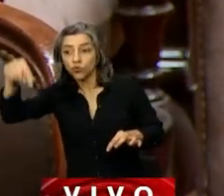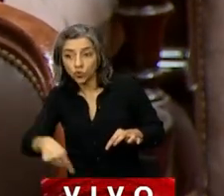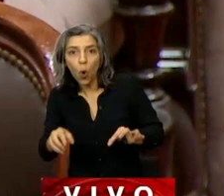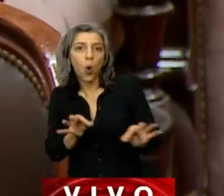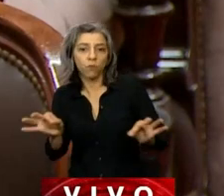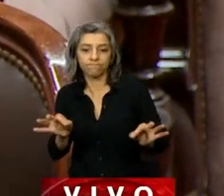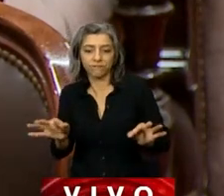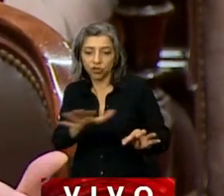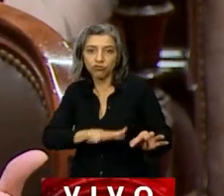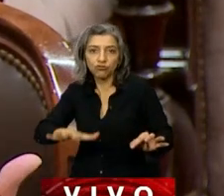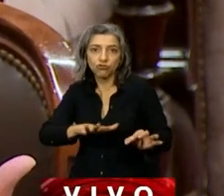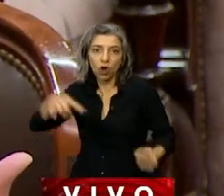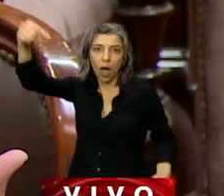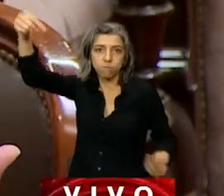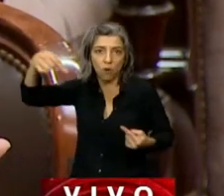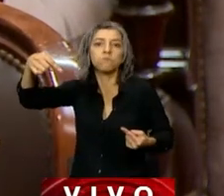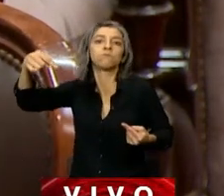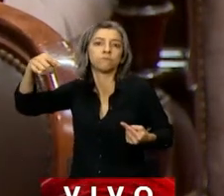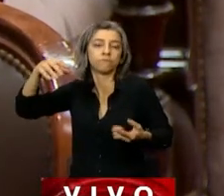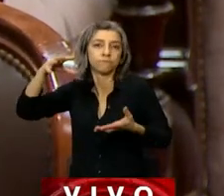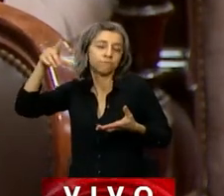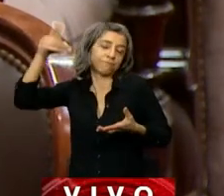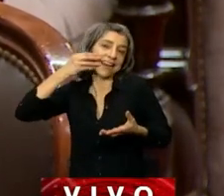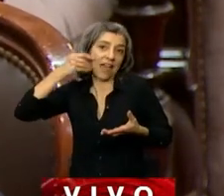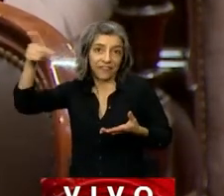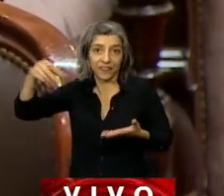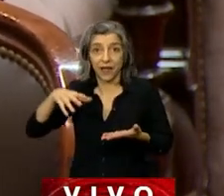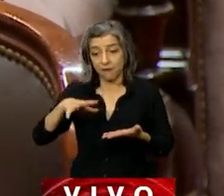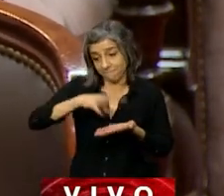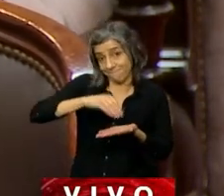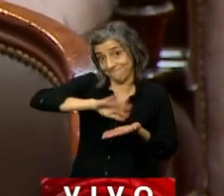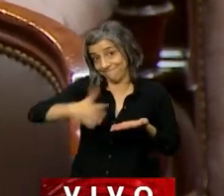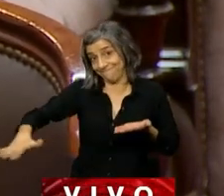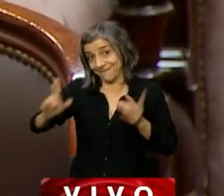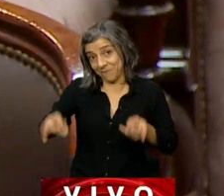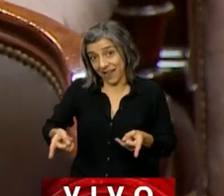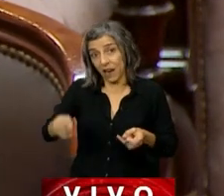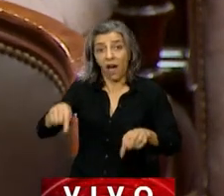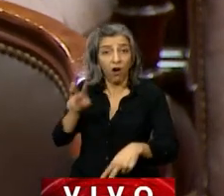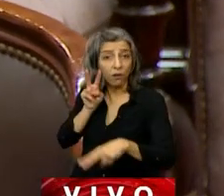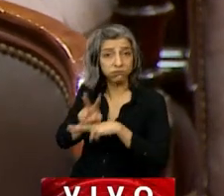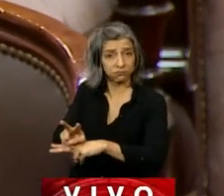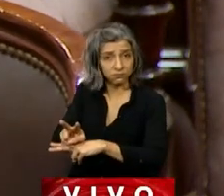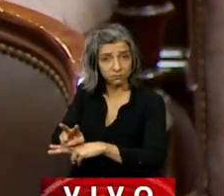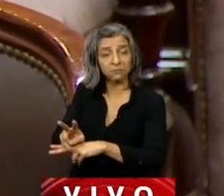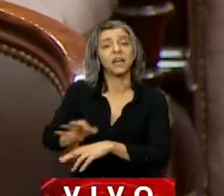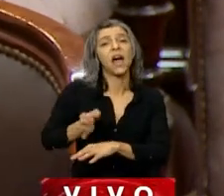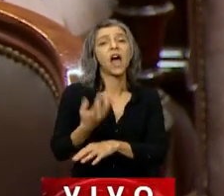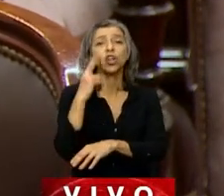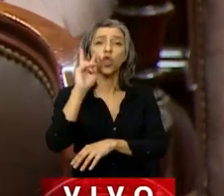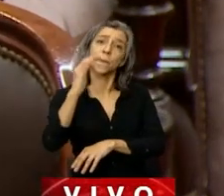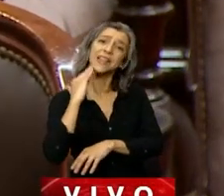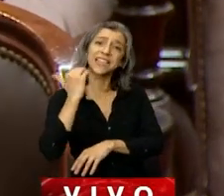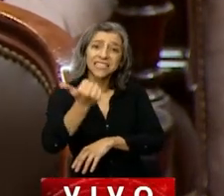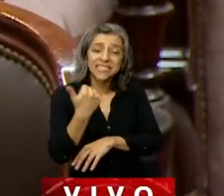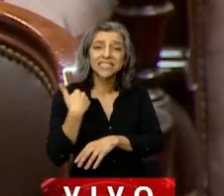disputa con el Reino Unido, que abarca el área marina protegida. También en el año 2016, el gobierno del Reino Unido